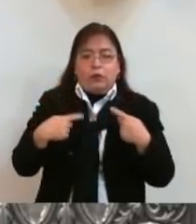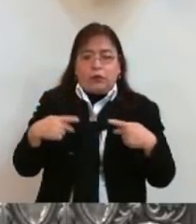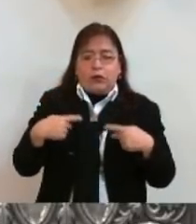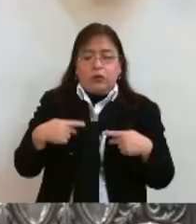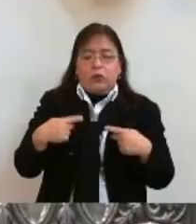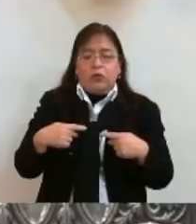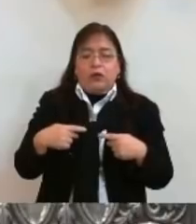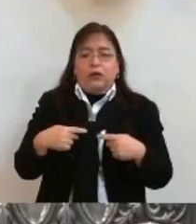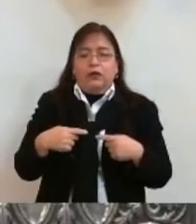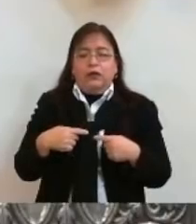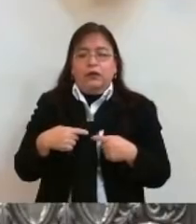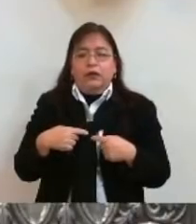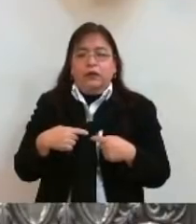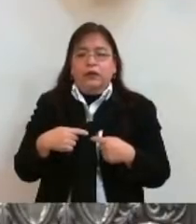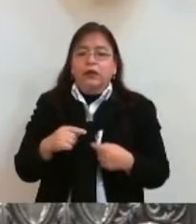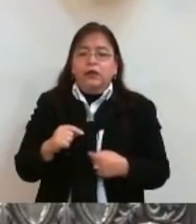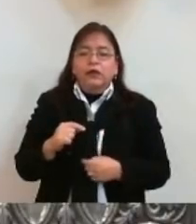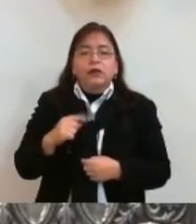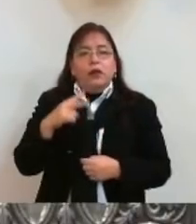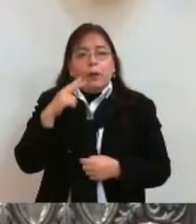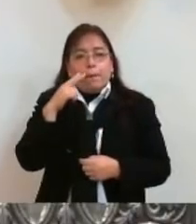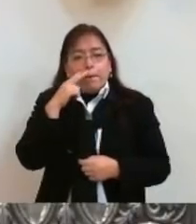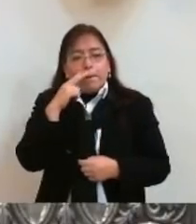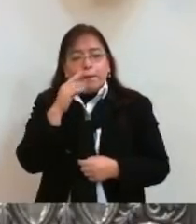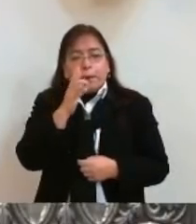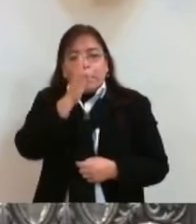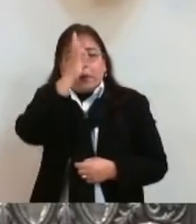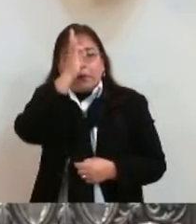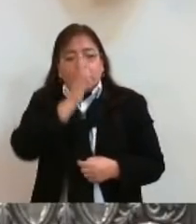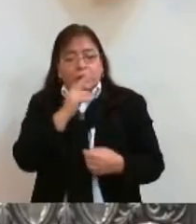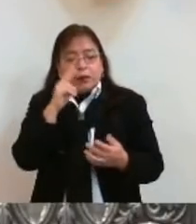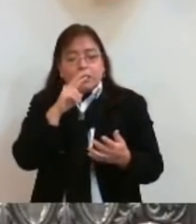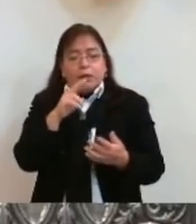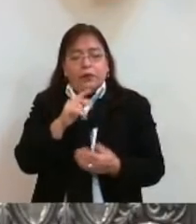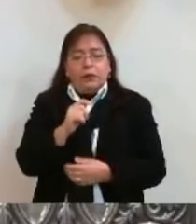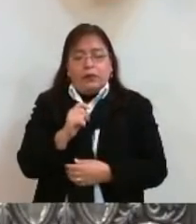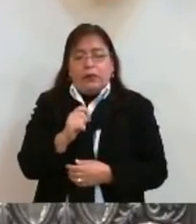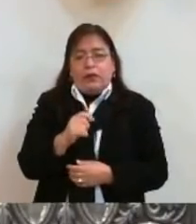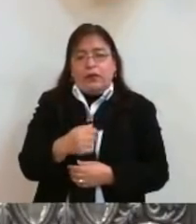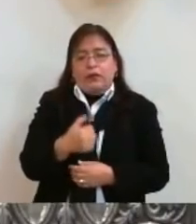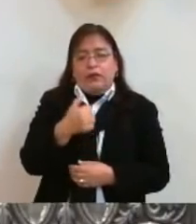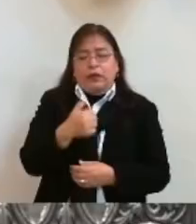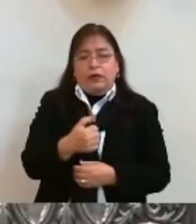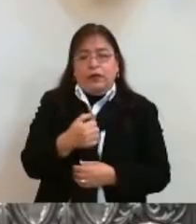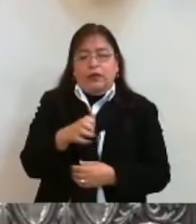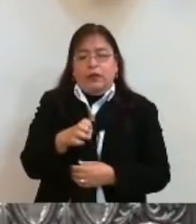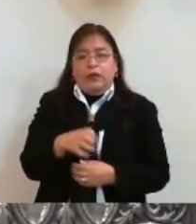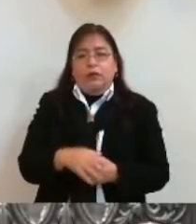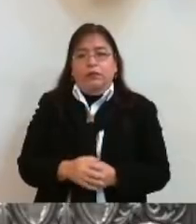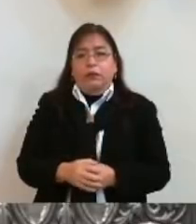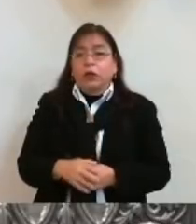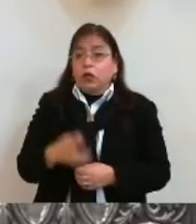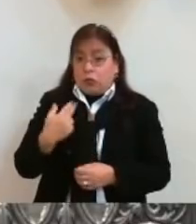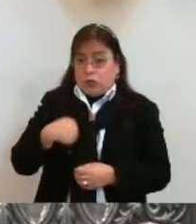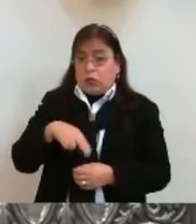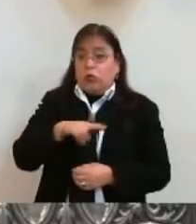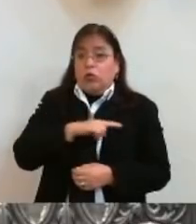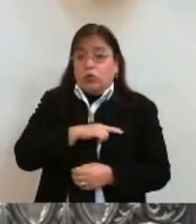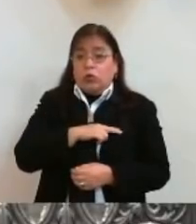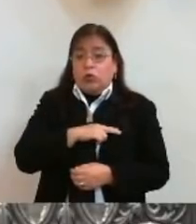disfrutar del mensaje de la fiesta. Hoy pues nos